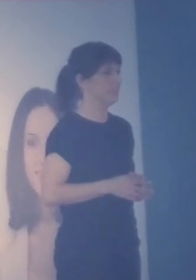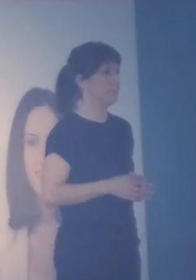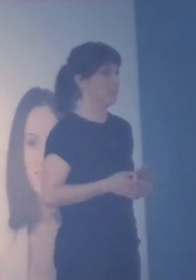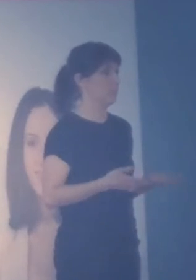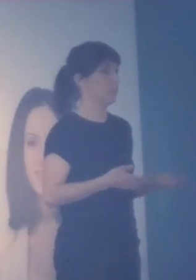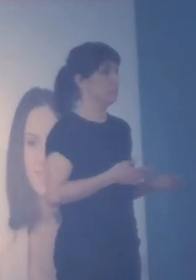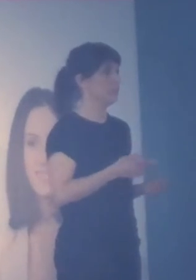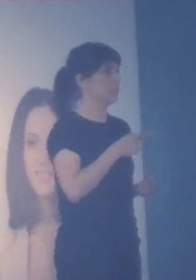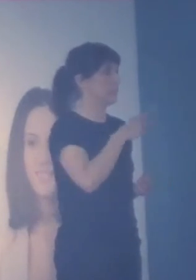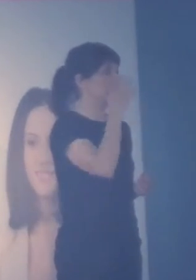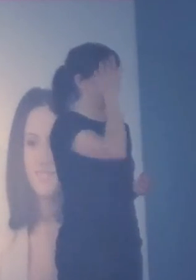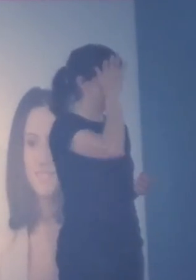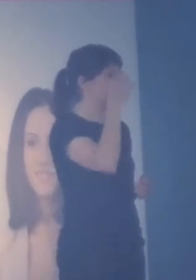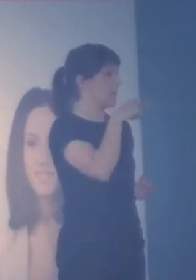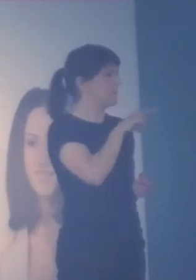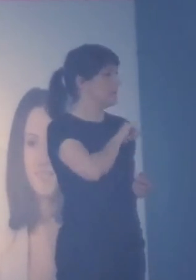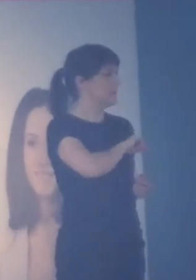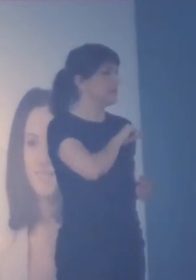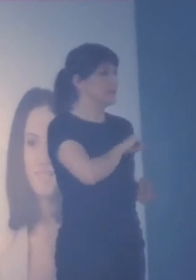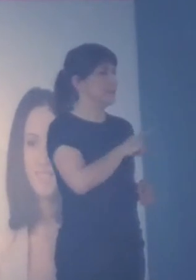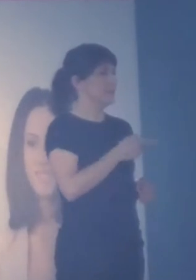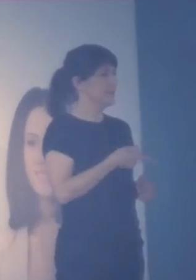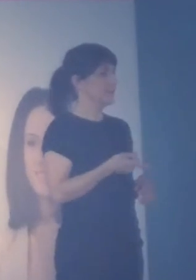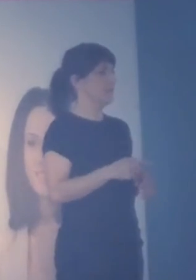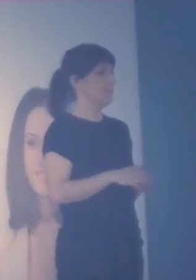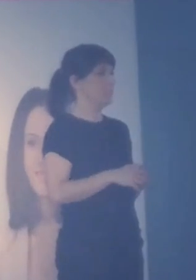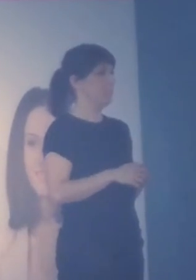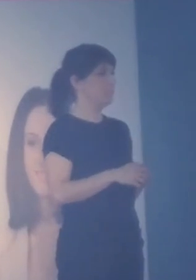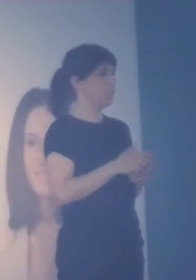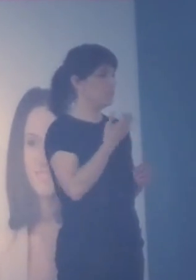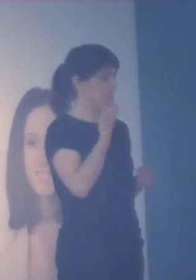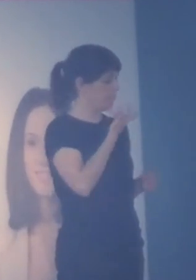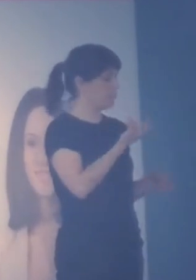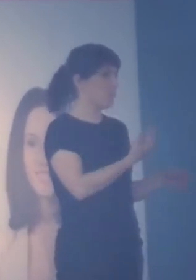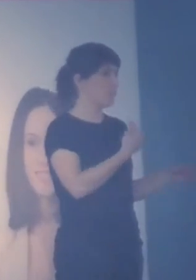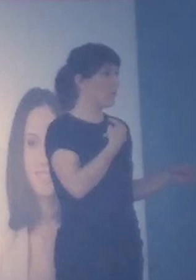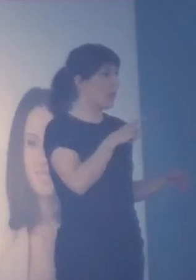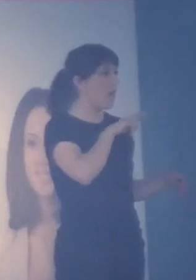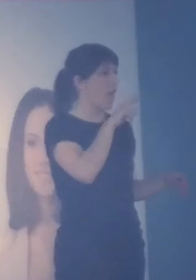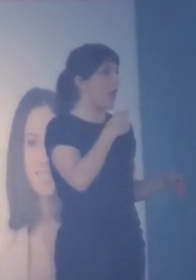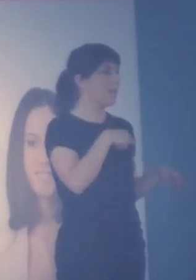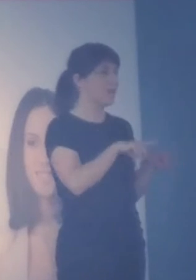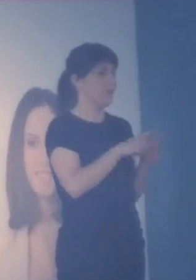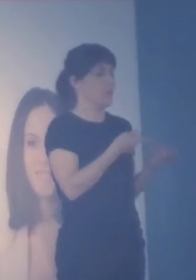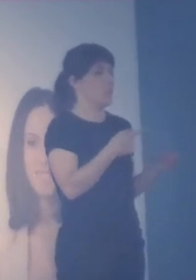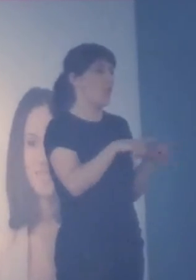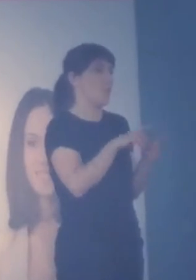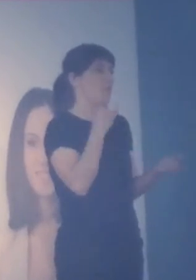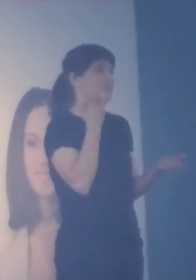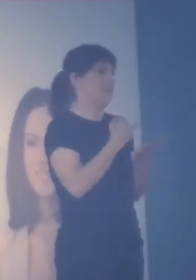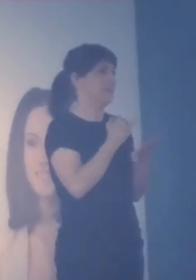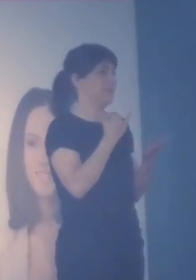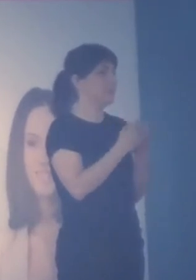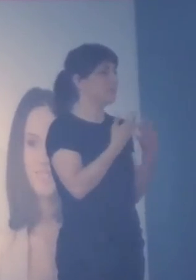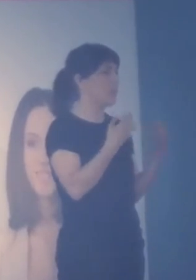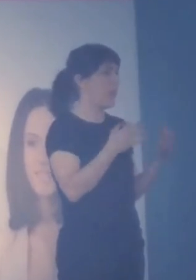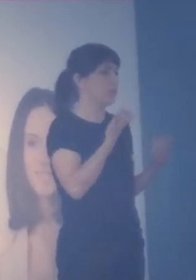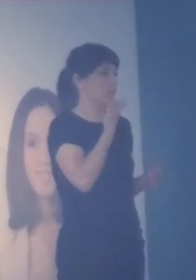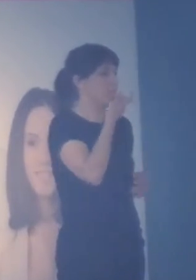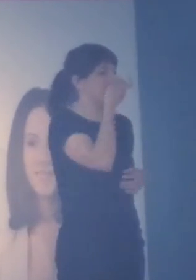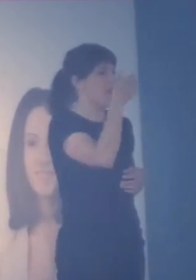Libia siempre trató. Cuando fala en público siempre vi clases populares, esa